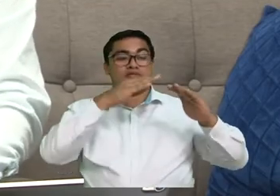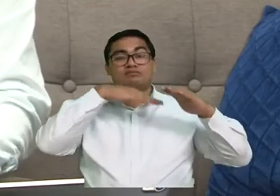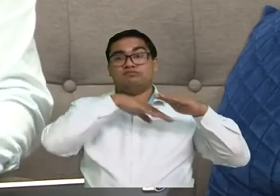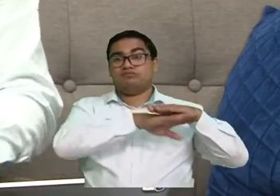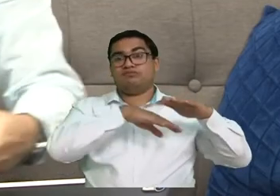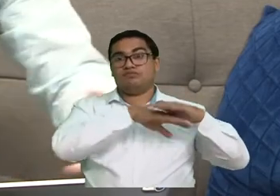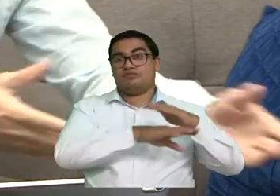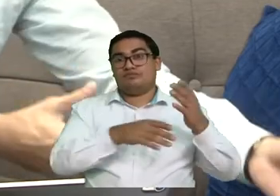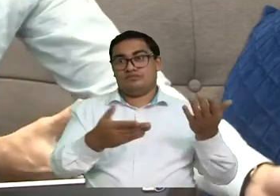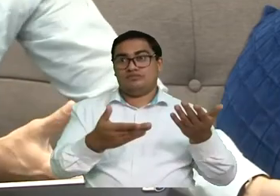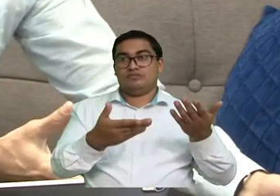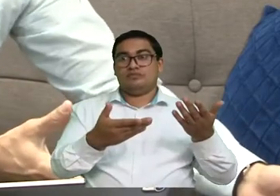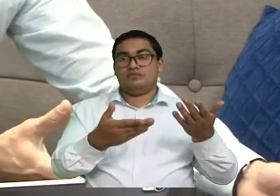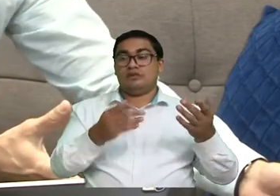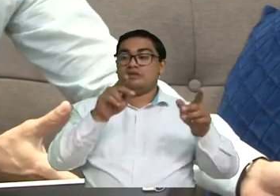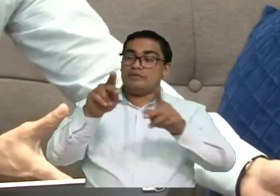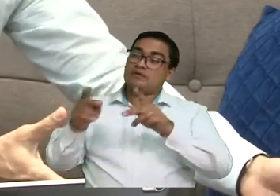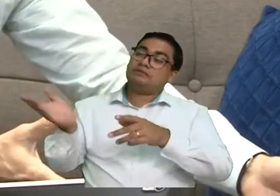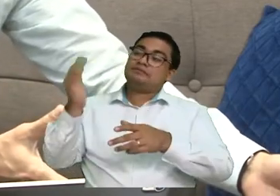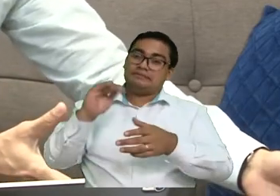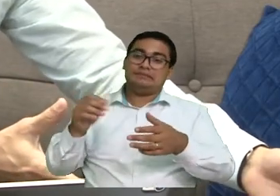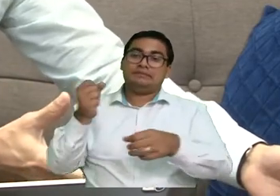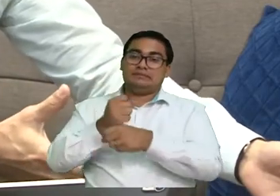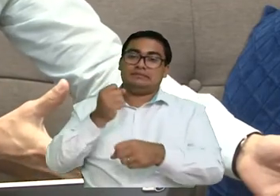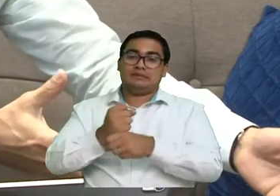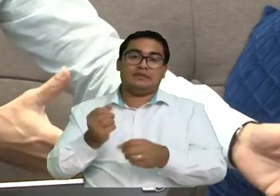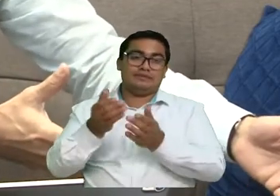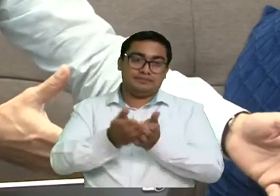Ya generan trabajo